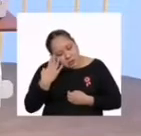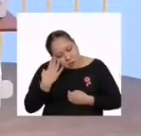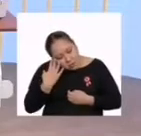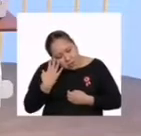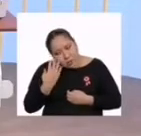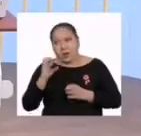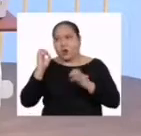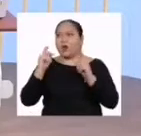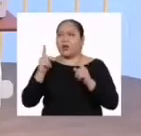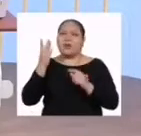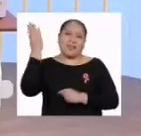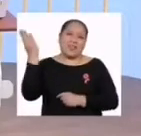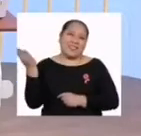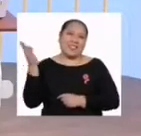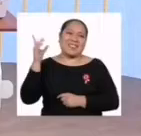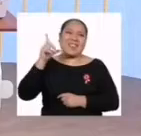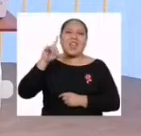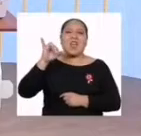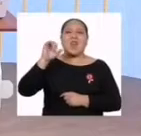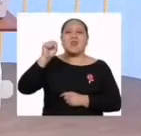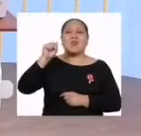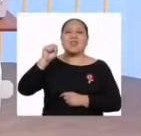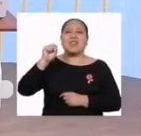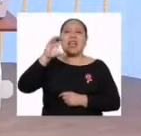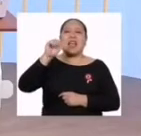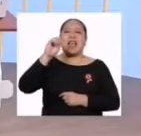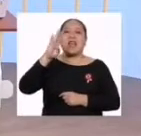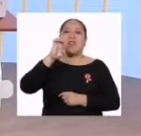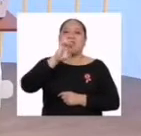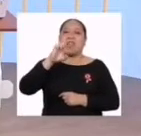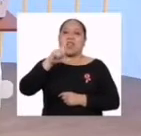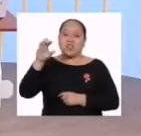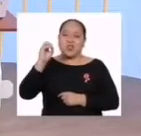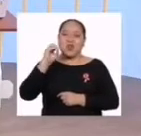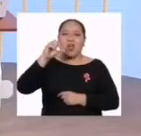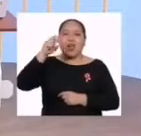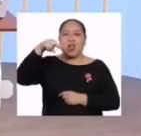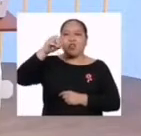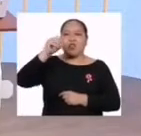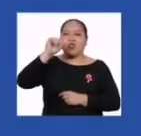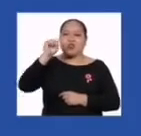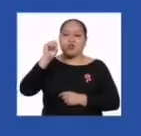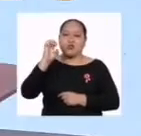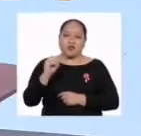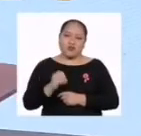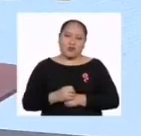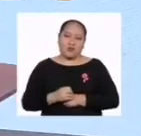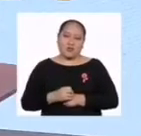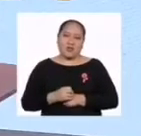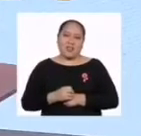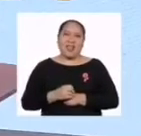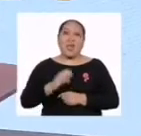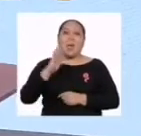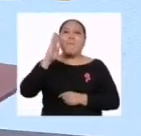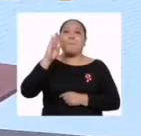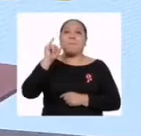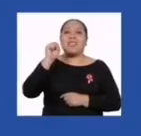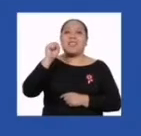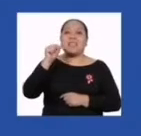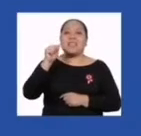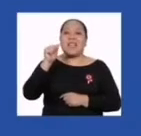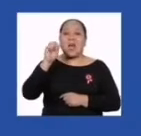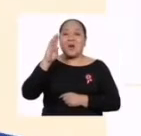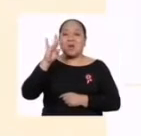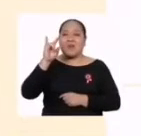Bien, ese fue el señor Luis Cabellos Canosos, bisabuelo de mi primo. Gracias a ellos. Bien, ¿qué haremos